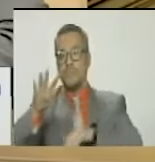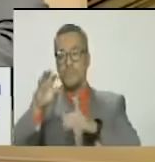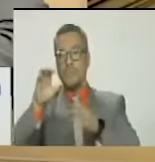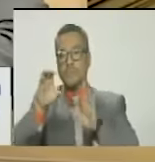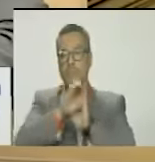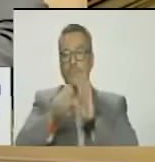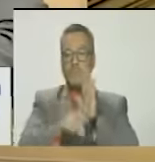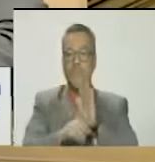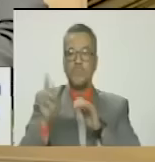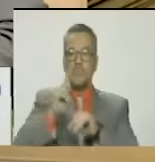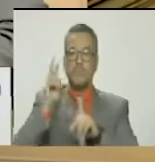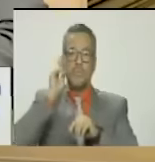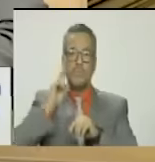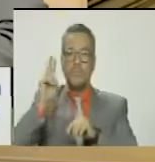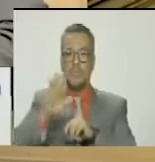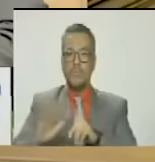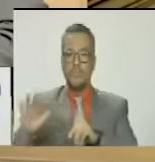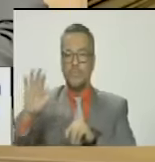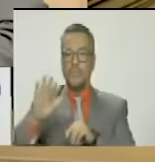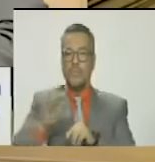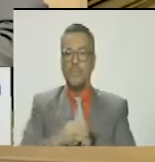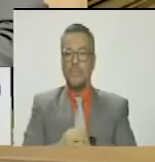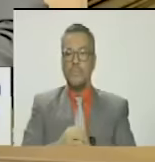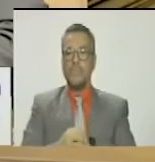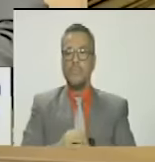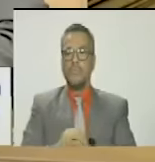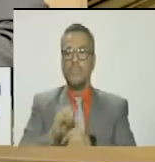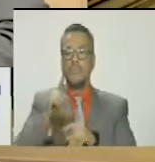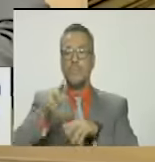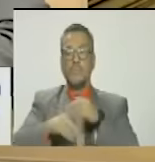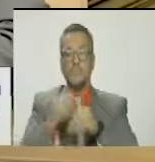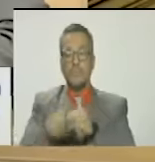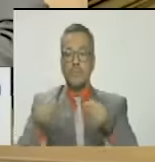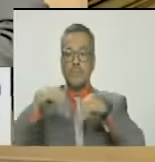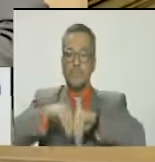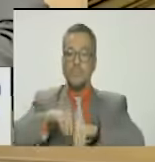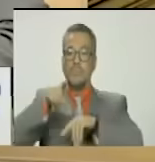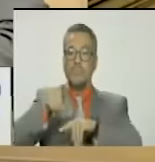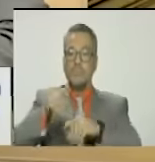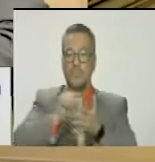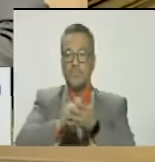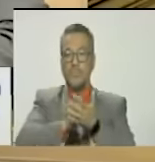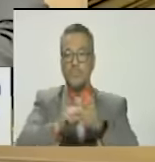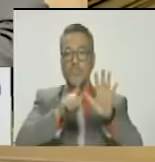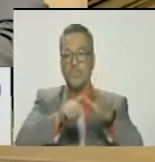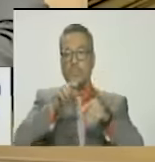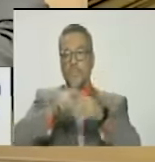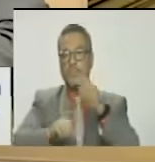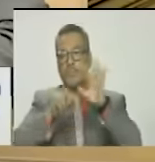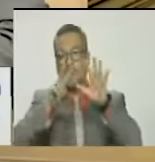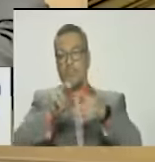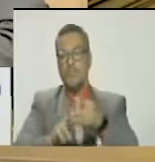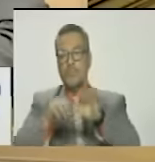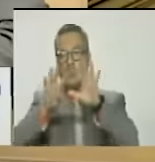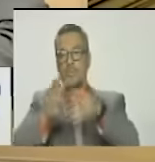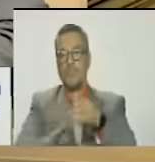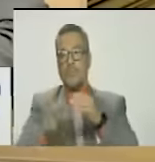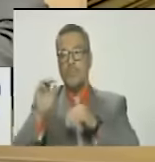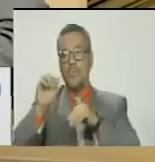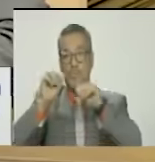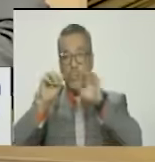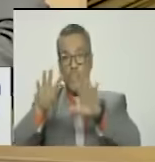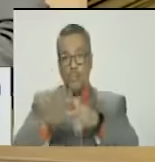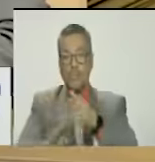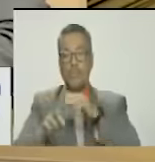de la Constitución de la República Bolivariana de Venezuela, en concordancia con los artículos 6, 7, 8, 9 y 10